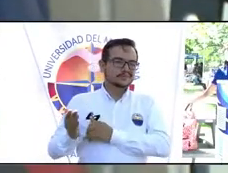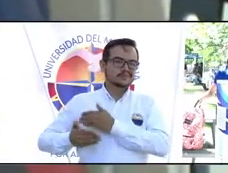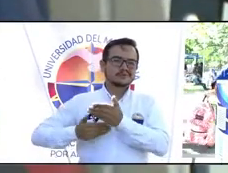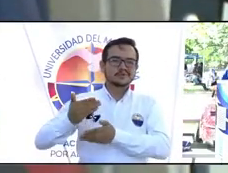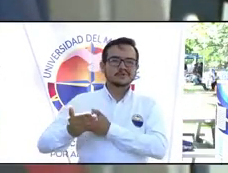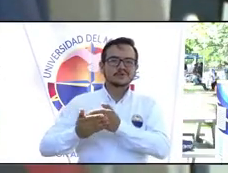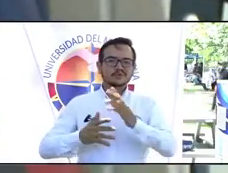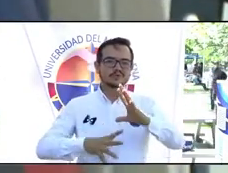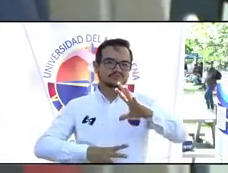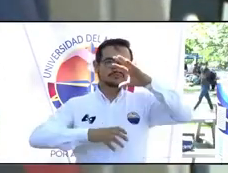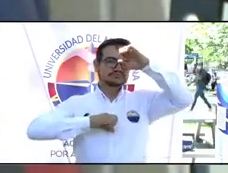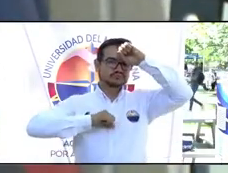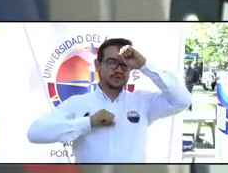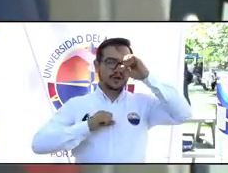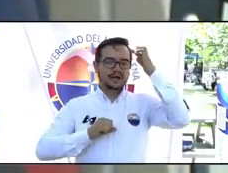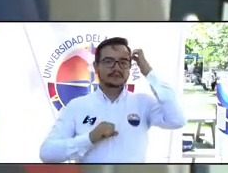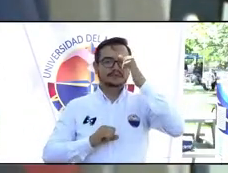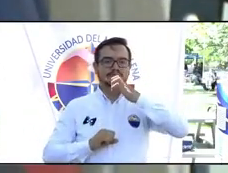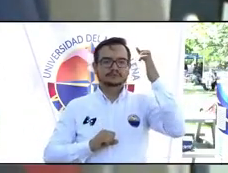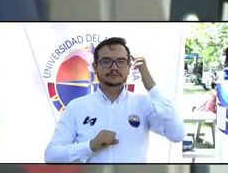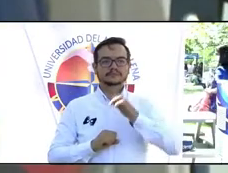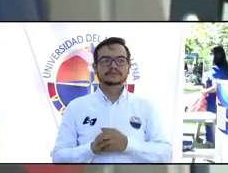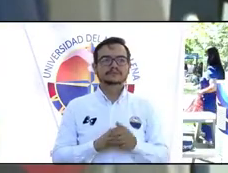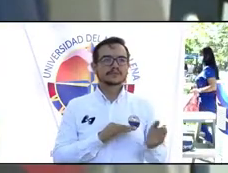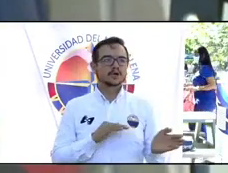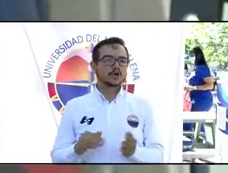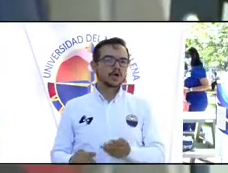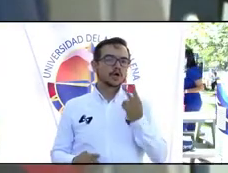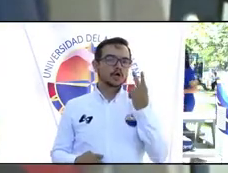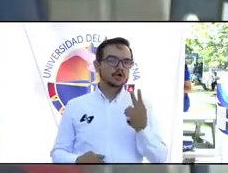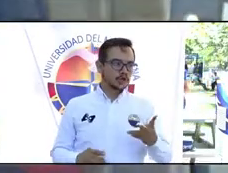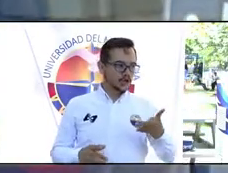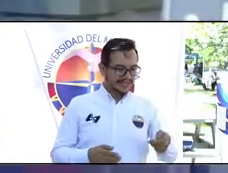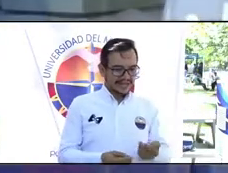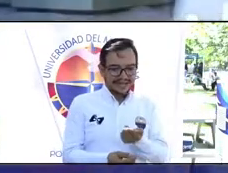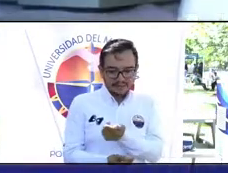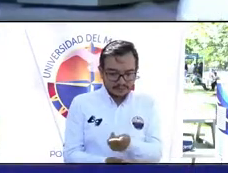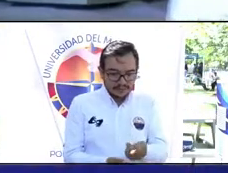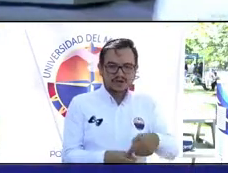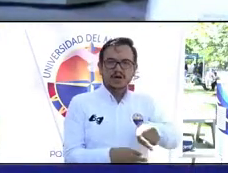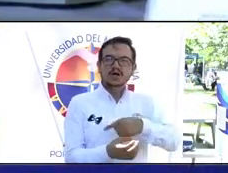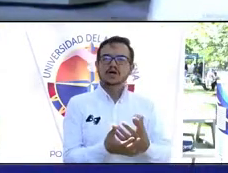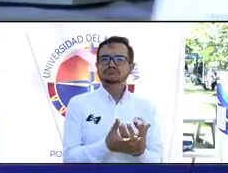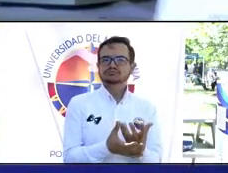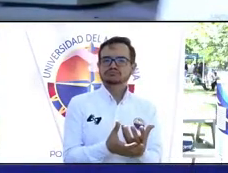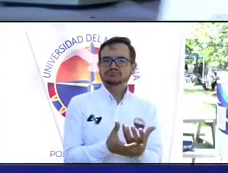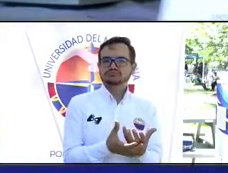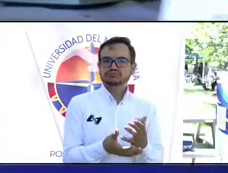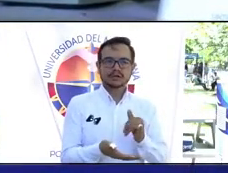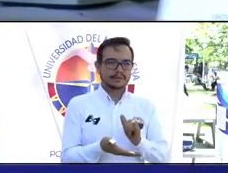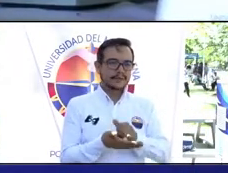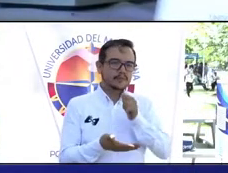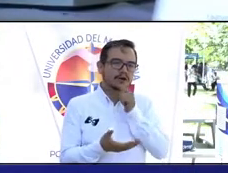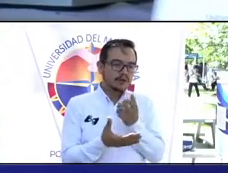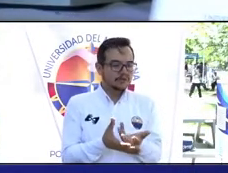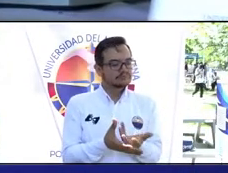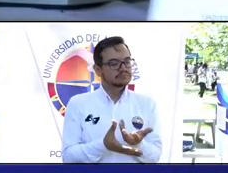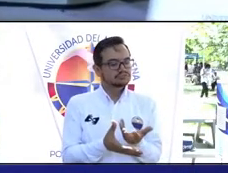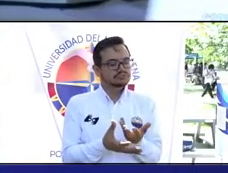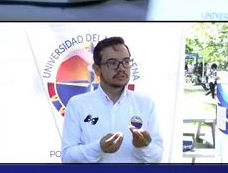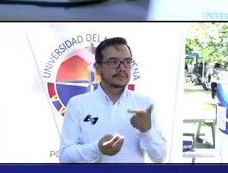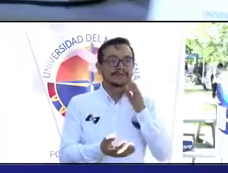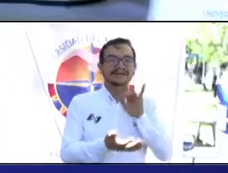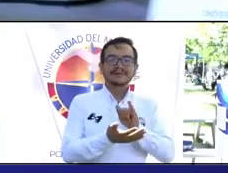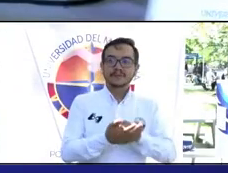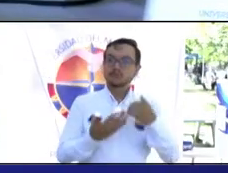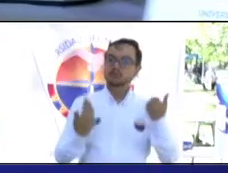aprendizaje profesional. Dos lavadoras de instrumental ultrasónica de gran capacidad, necesarias como parte del protocolo